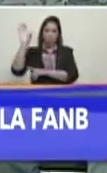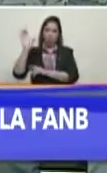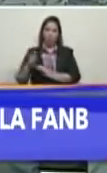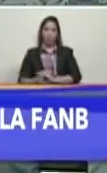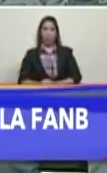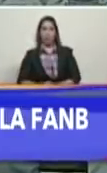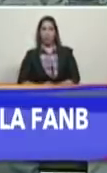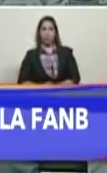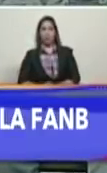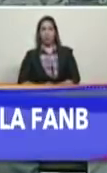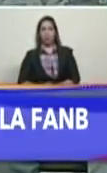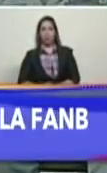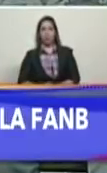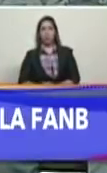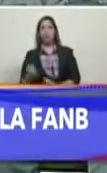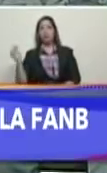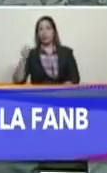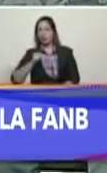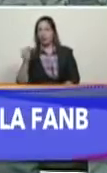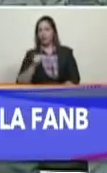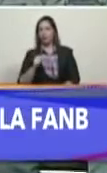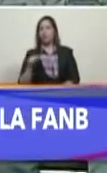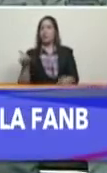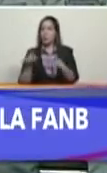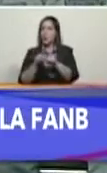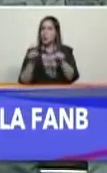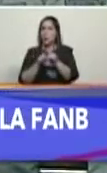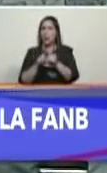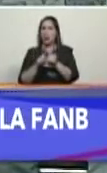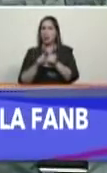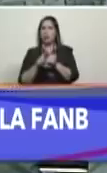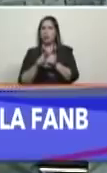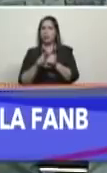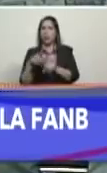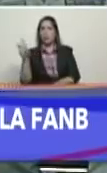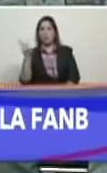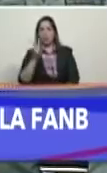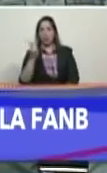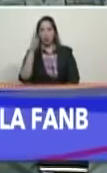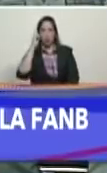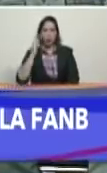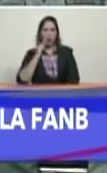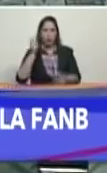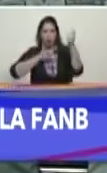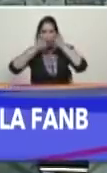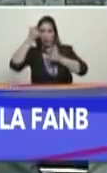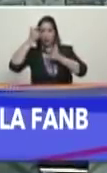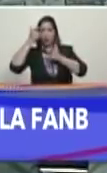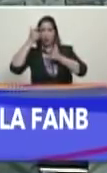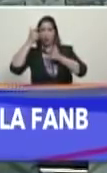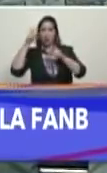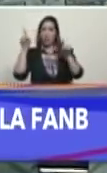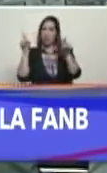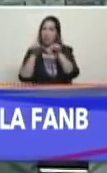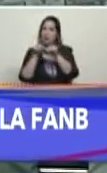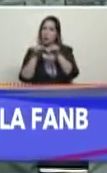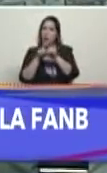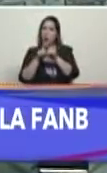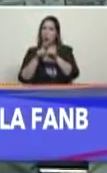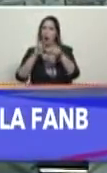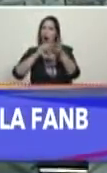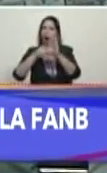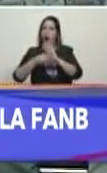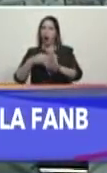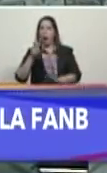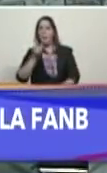Sí, yo le decía, claro que somos vietnamitas. Los venezolanos, los bolivarianos, los chavistas, somos como los vietnamitas. No